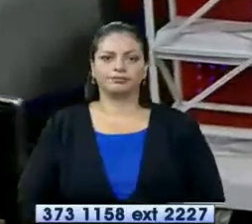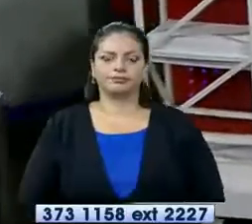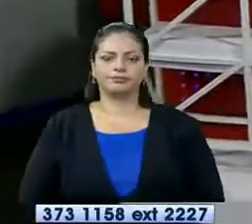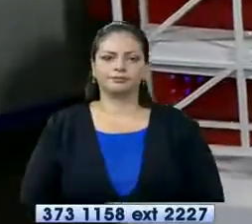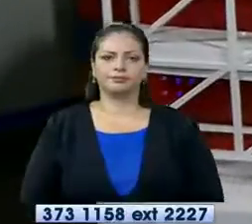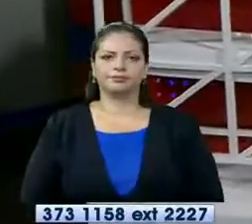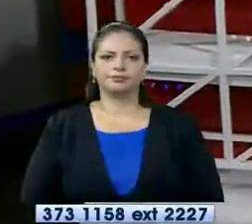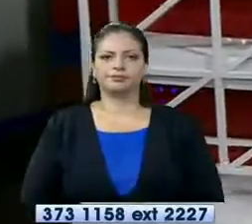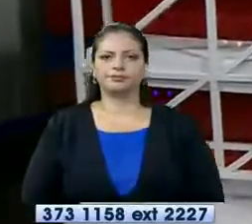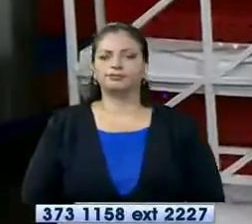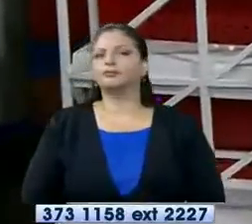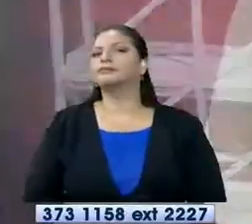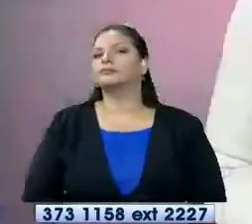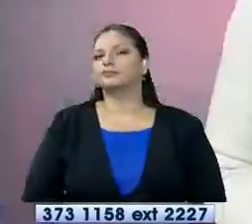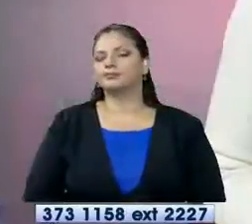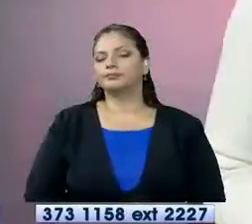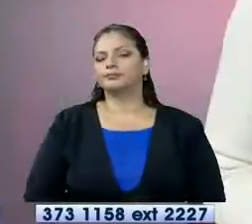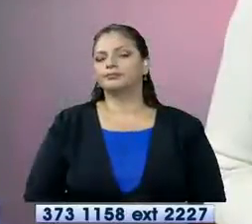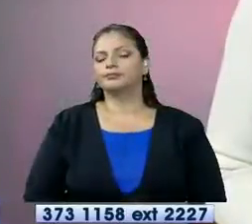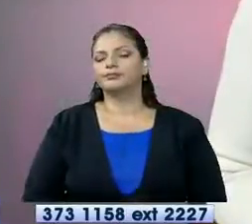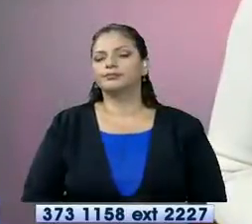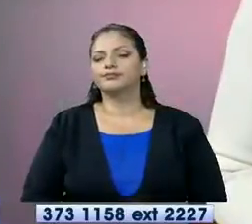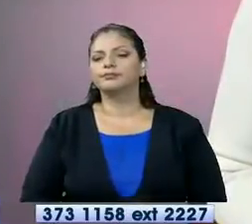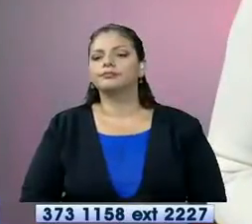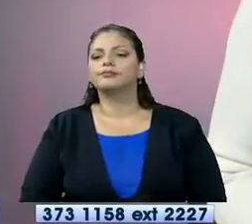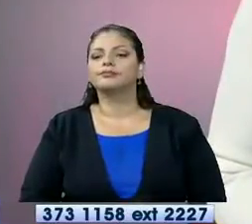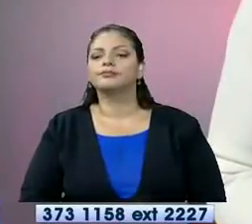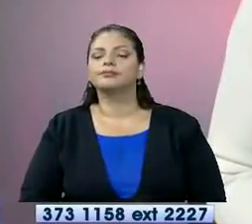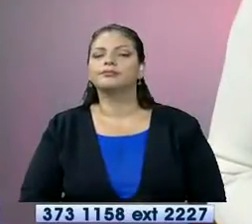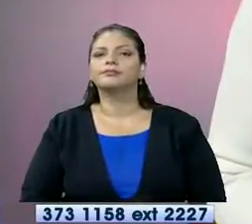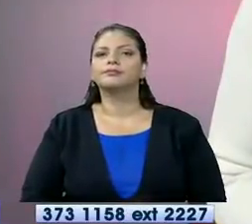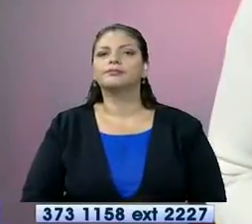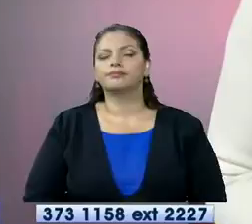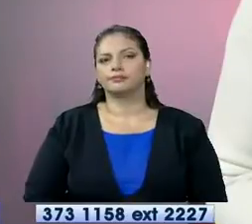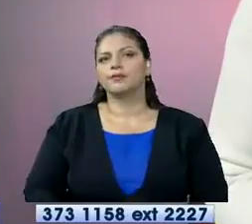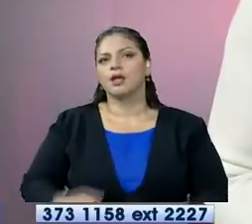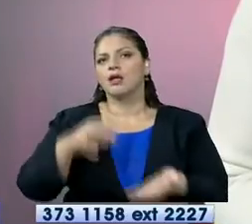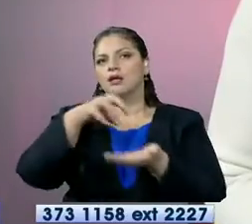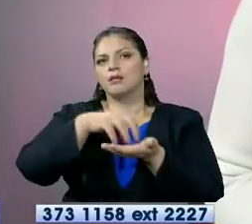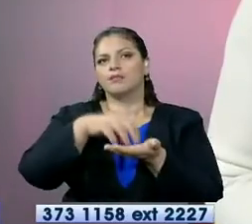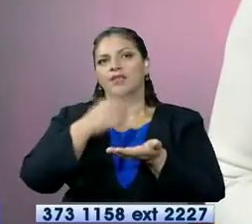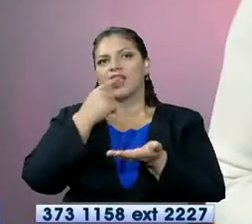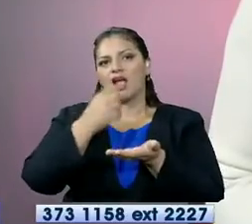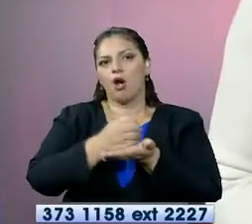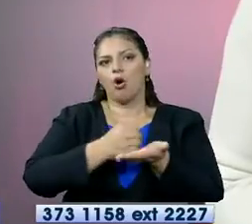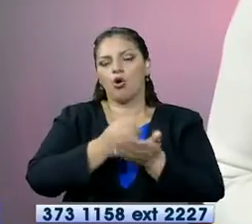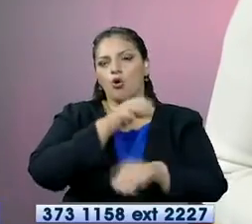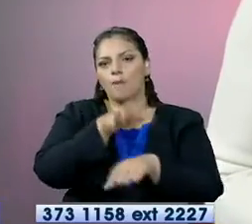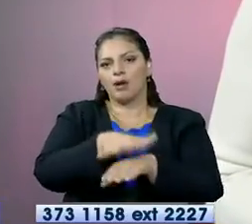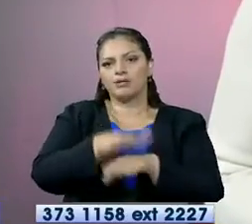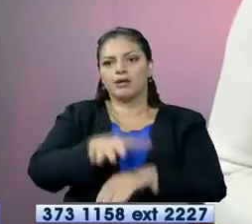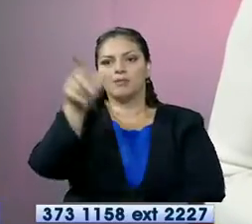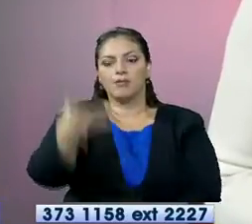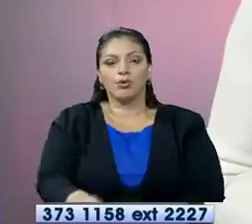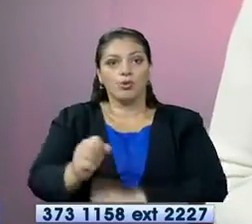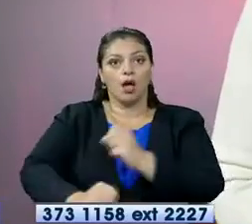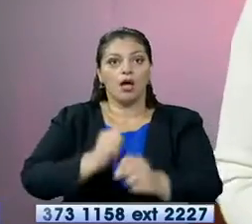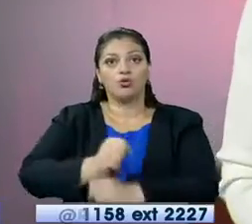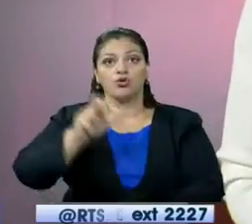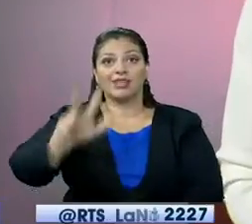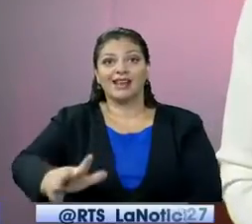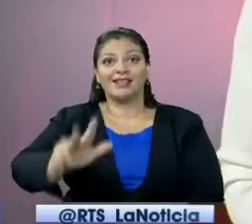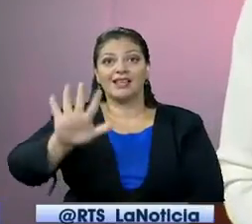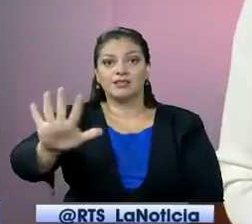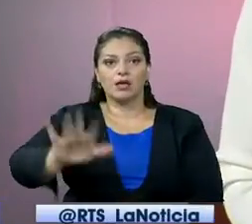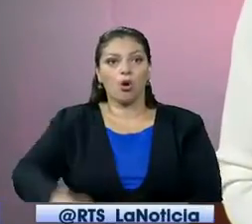Una persona de 35 años de edad fue asesinada con un disparo en la cabeza en Machala, capital de la provincia del Oro. Se presume que un